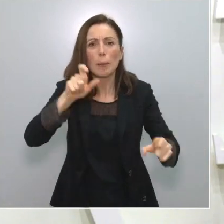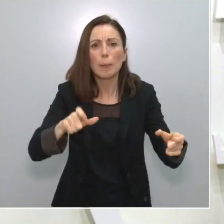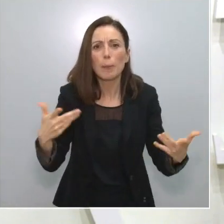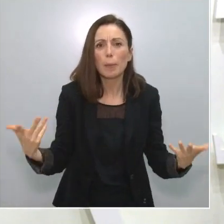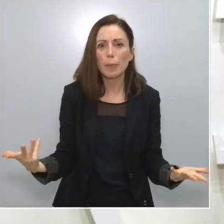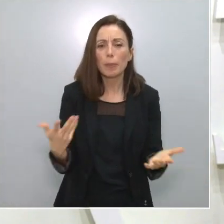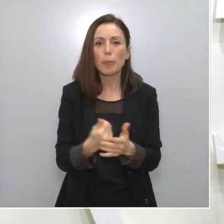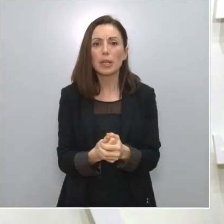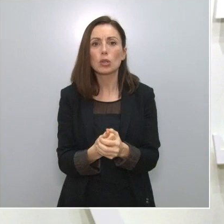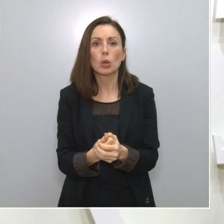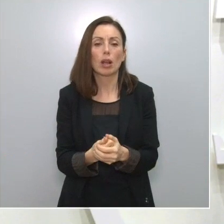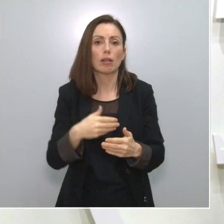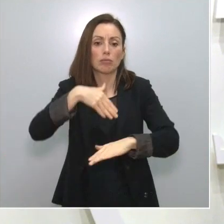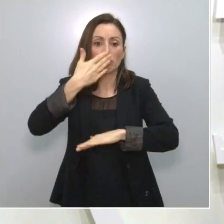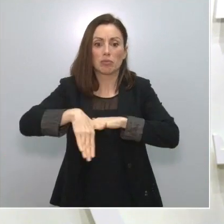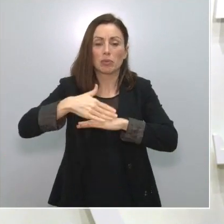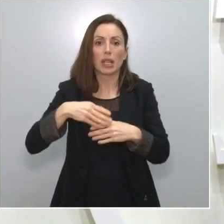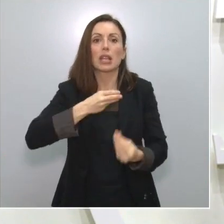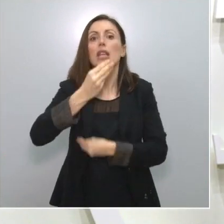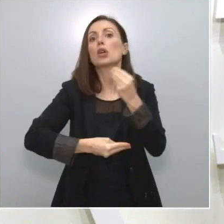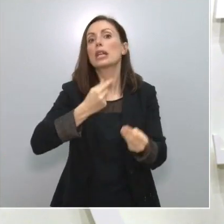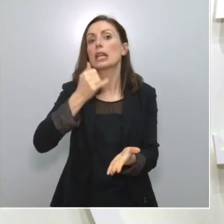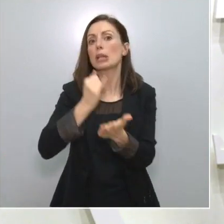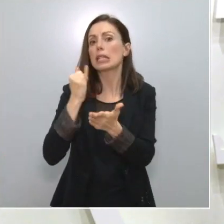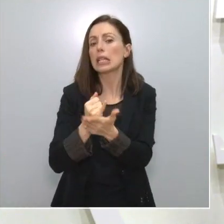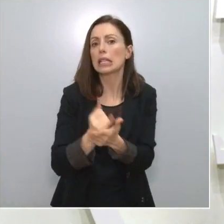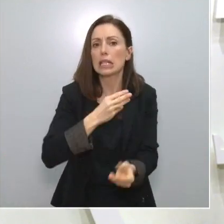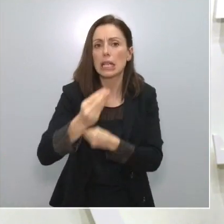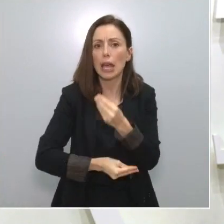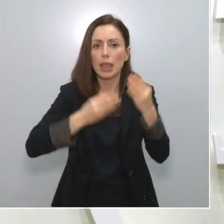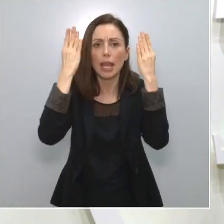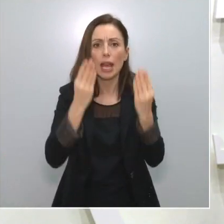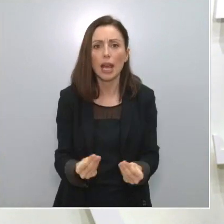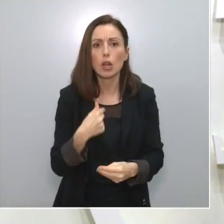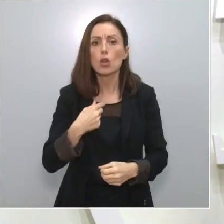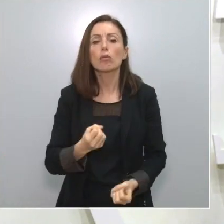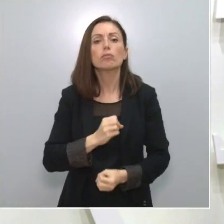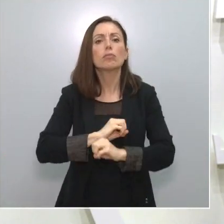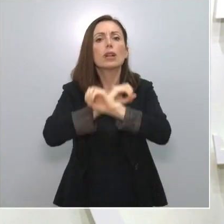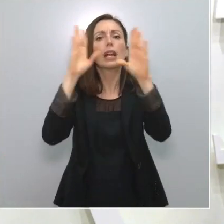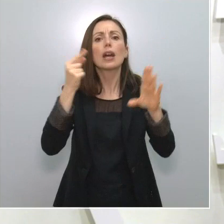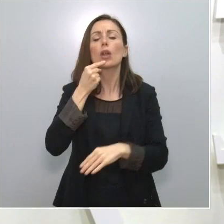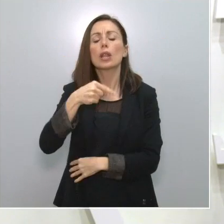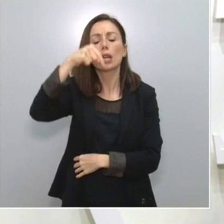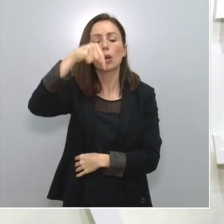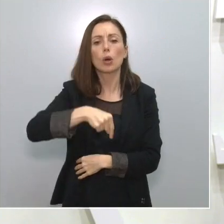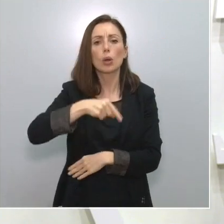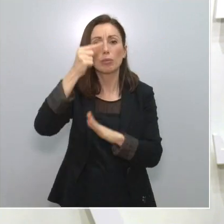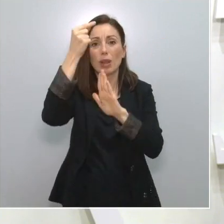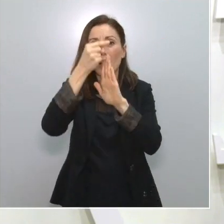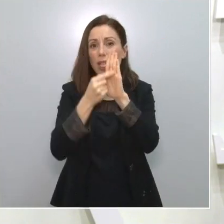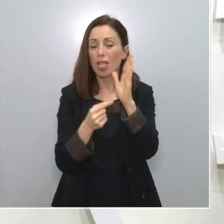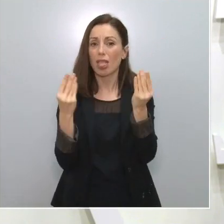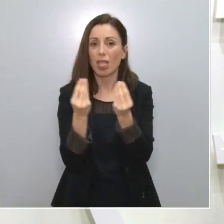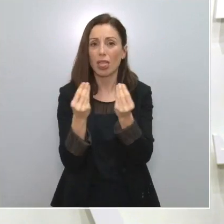anunciarse que se harían de forma masiva. Y una cosa está clara, y así lo he transmitido hoy: las cifras